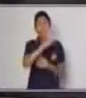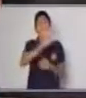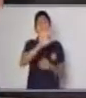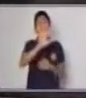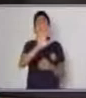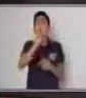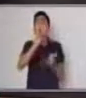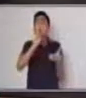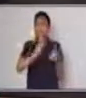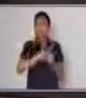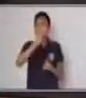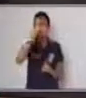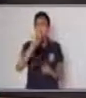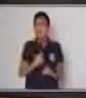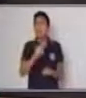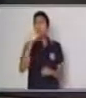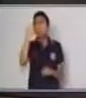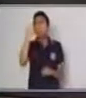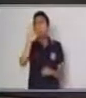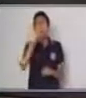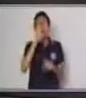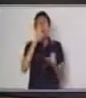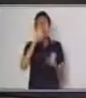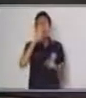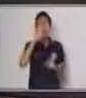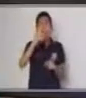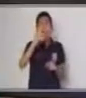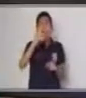45 es también un múltiplo de 3.